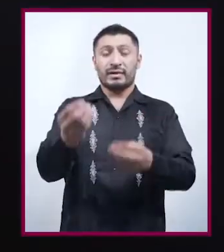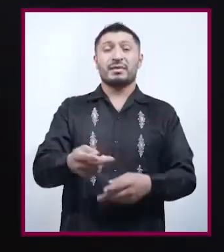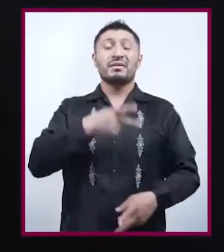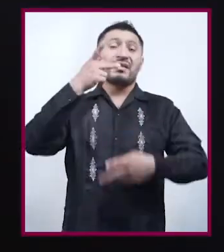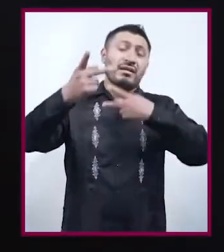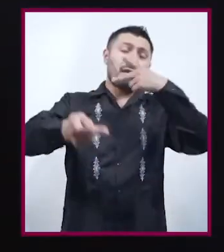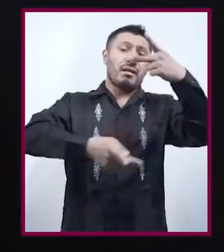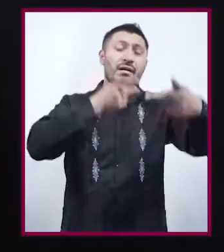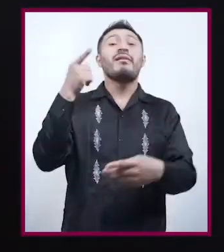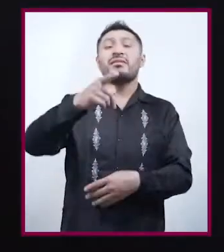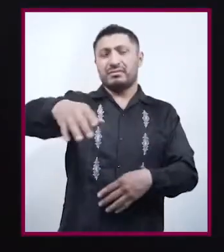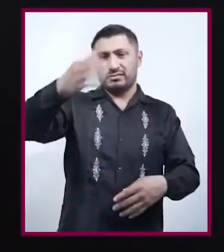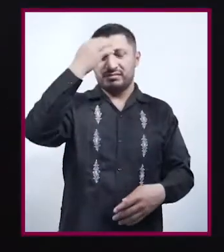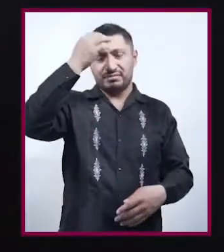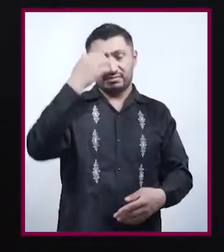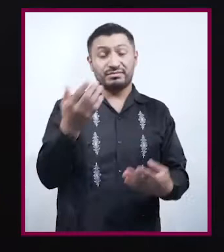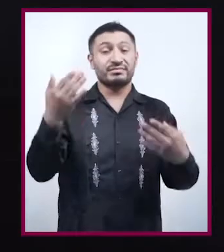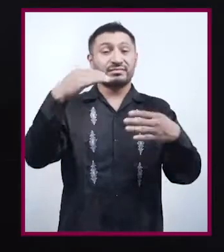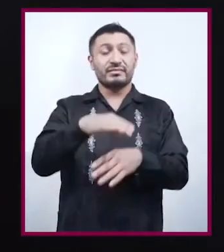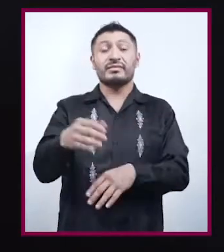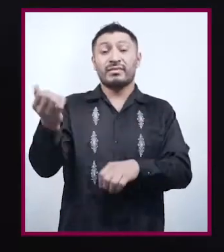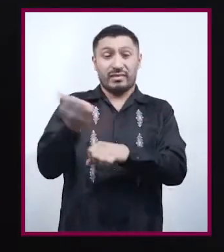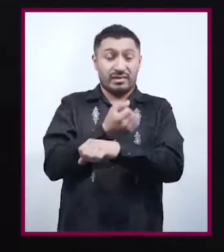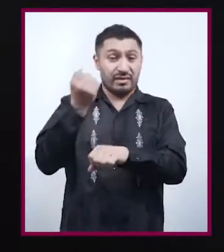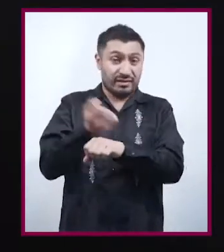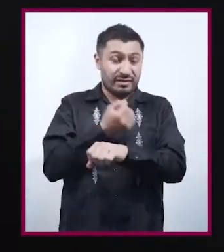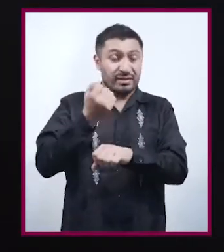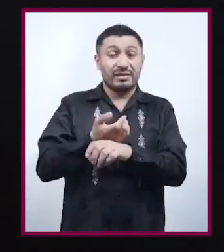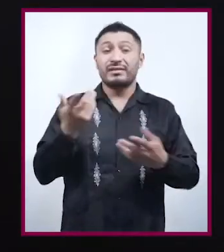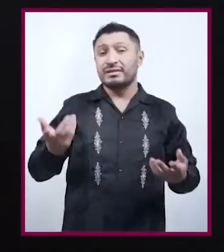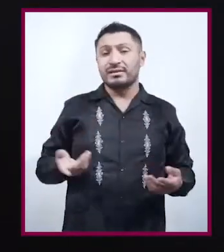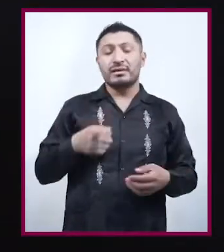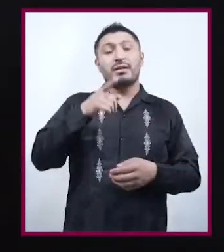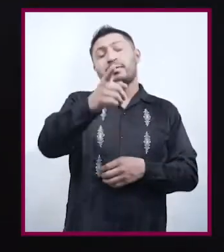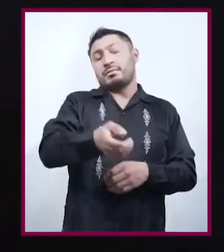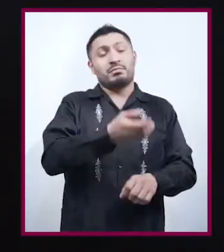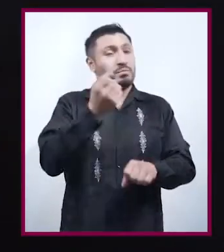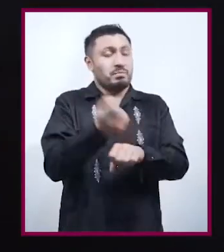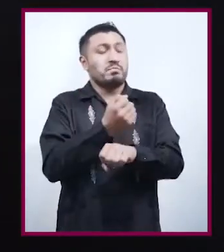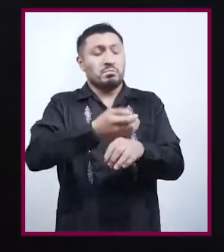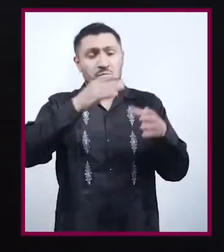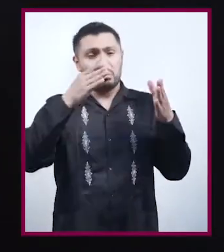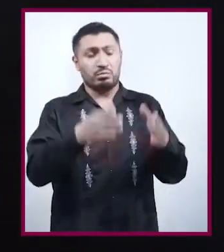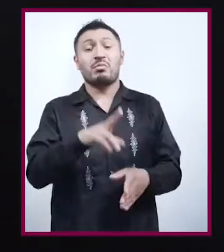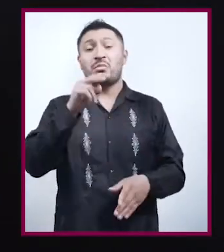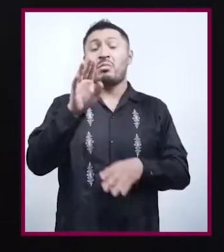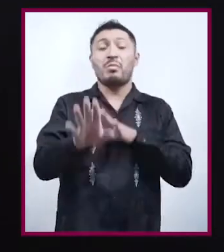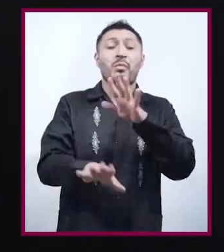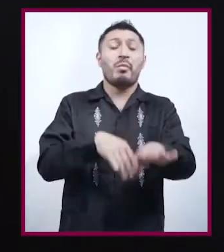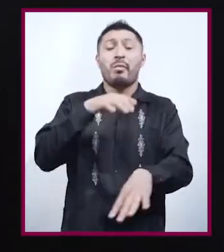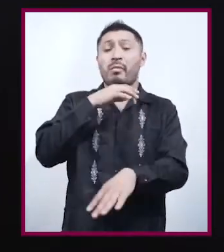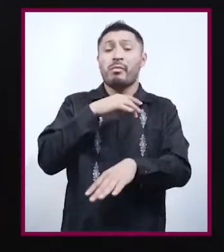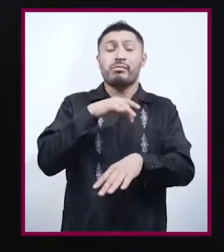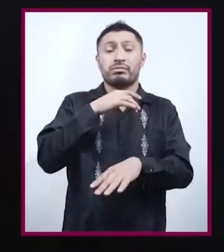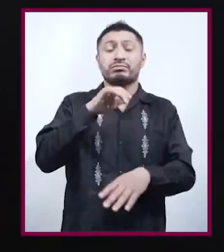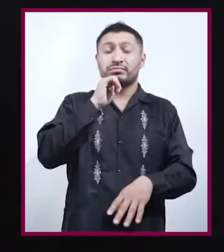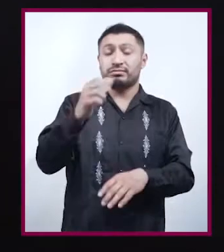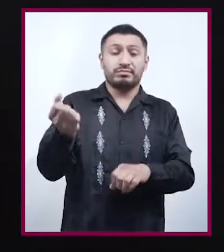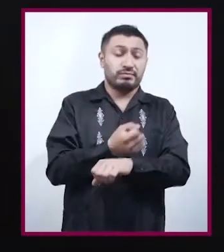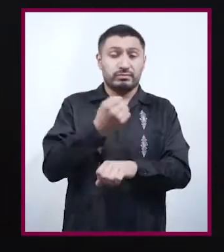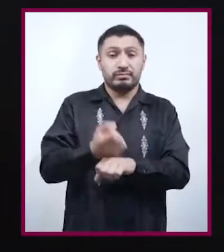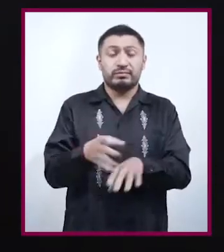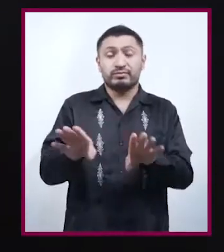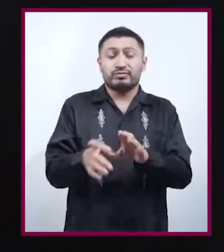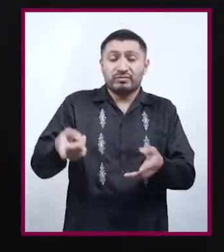¿Cuántos refranes o dichos populares conoces que hablen del calzado? Zapatero a tu zapato, no dar paso sin guarache,